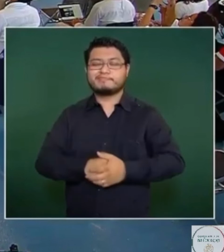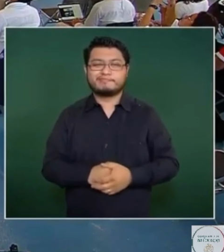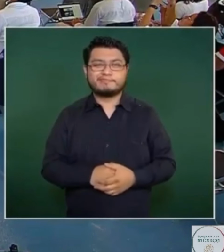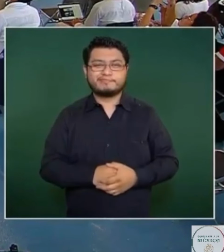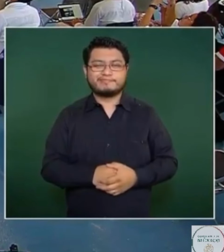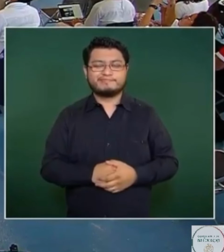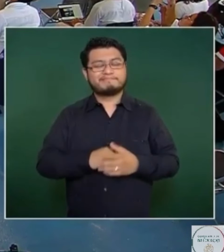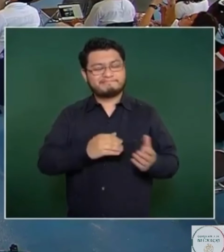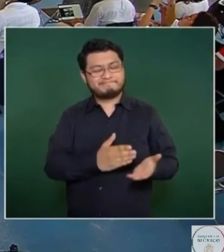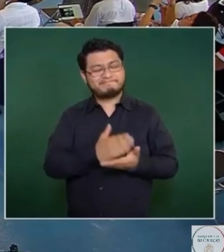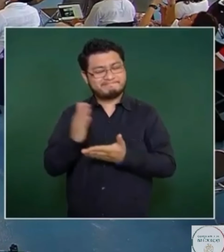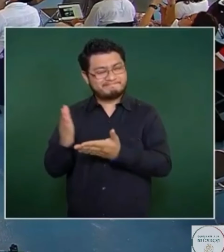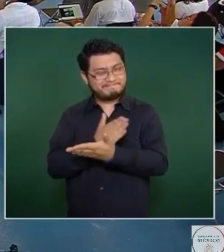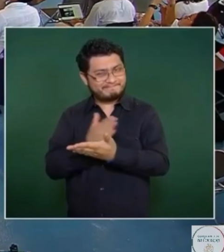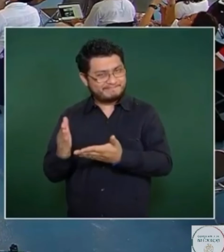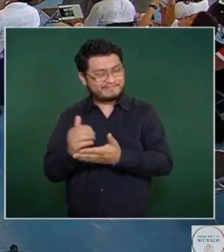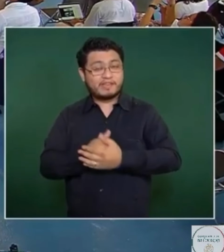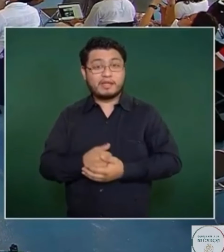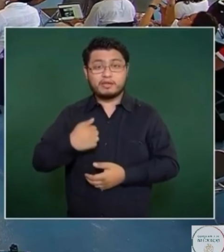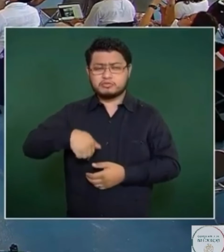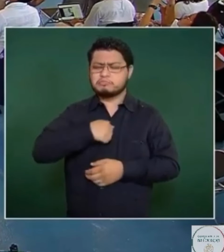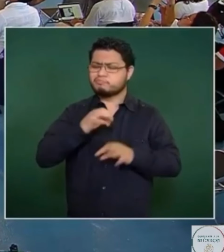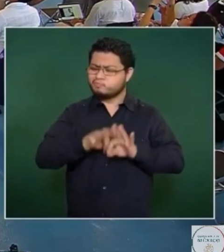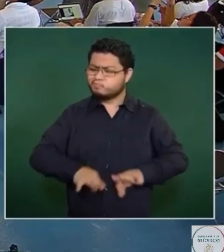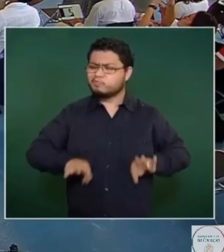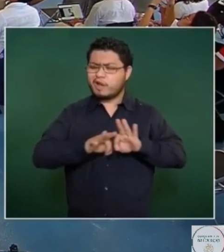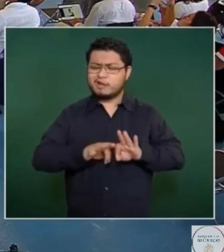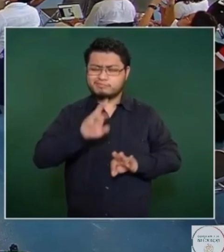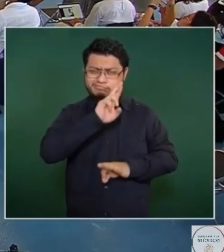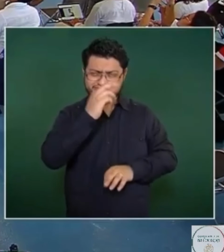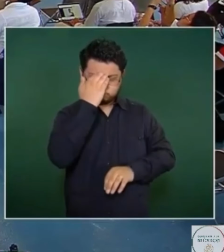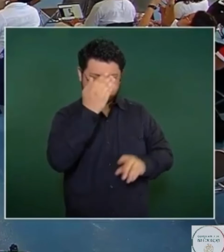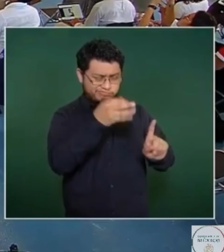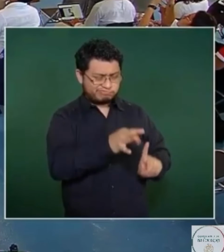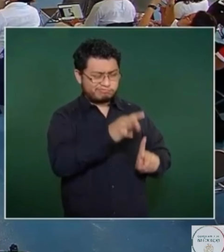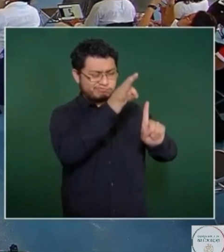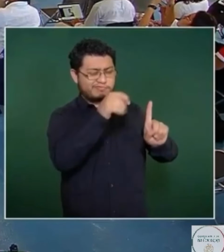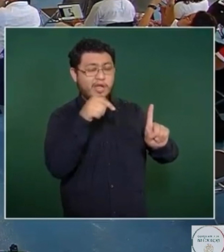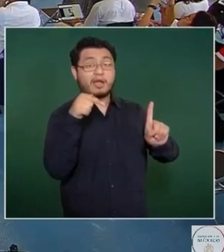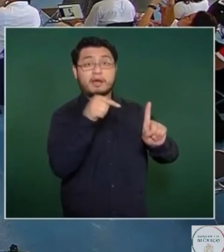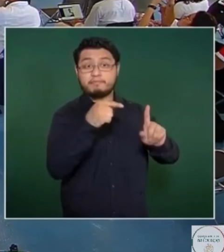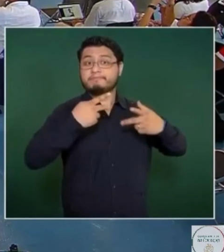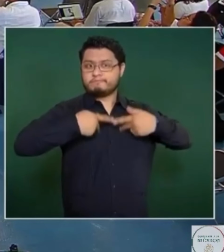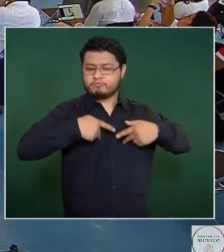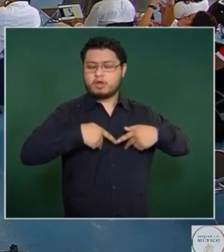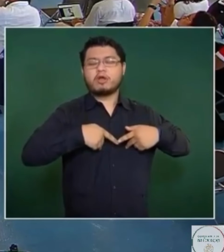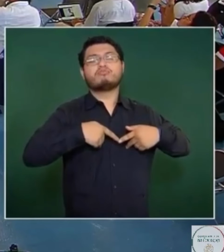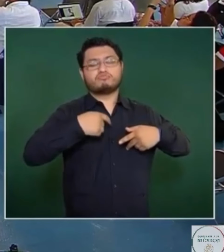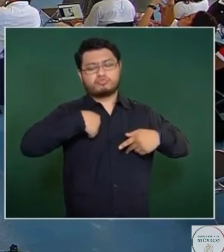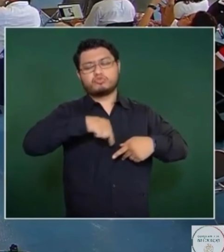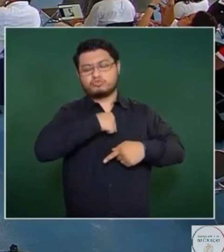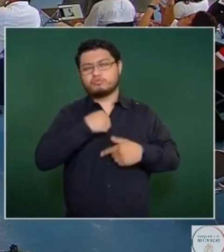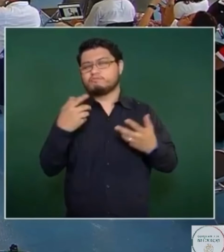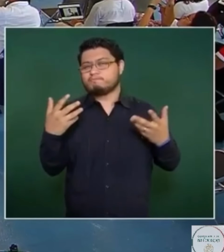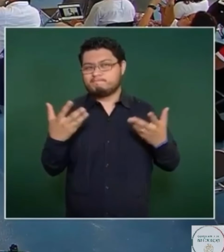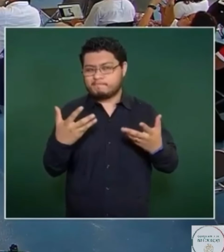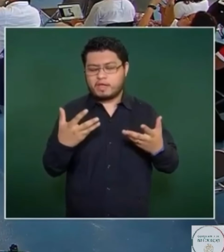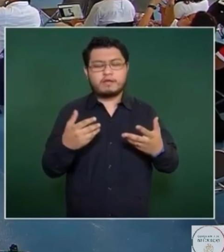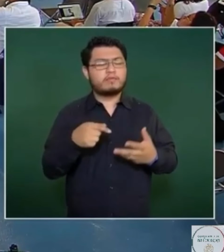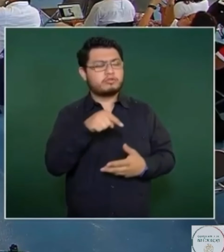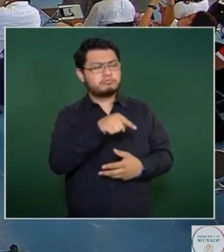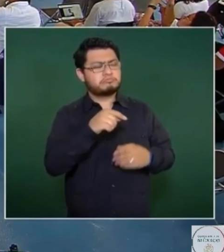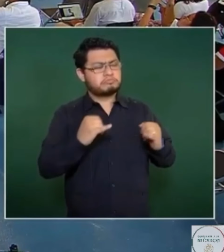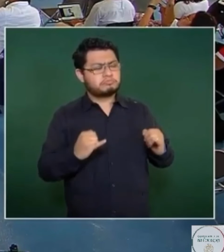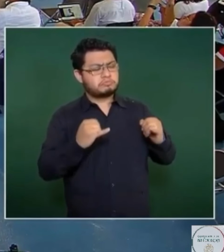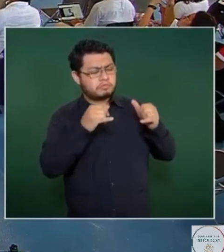muy importante reconocer, ¿no?, a nuestro personal de seguridad y al personal sanitario, y hemos creado el circuito Eres Ciudadanos, que es una